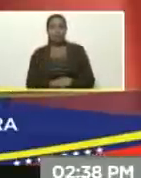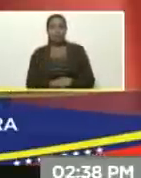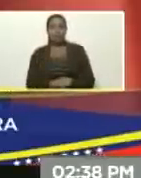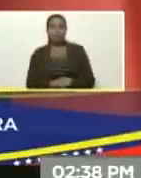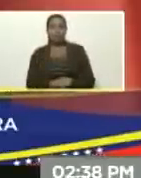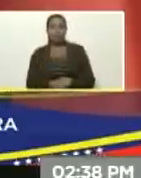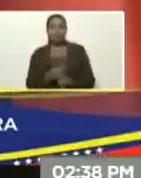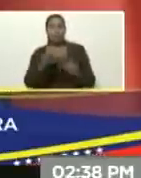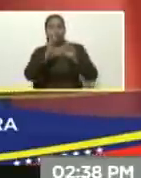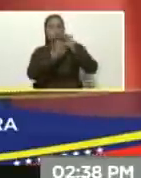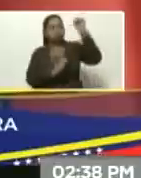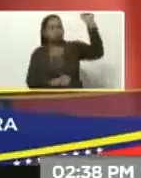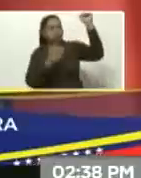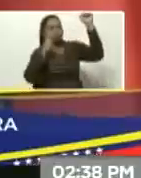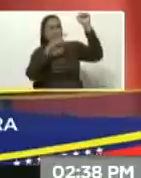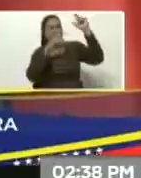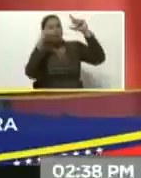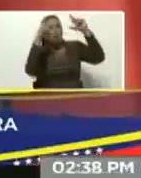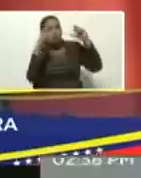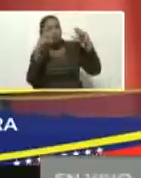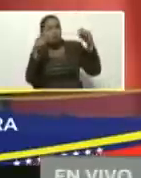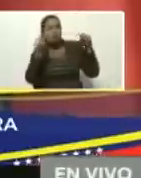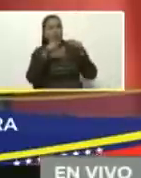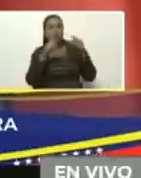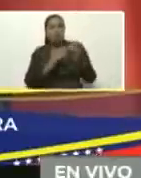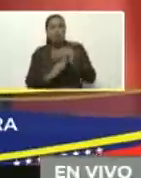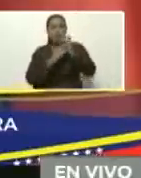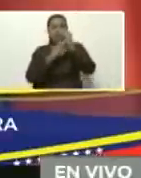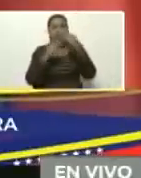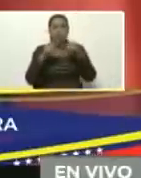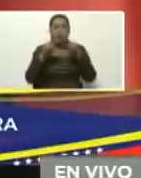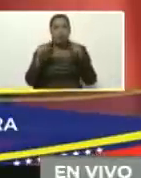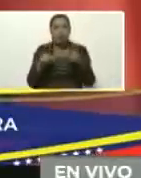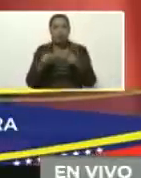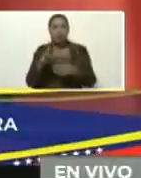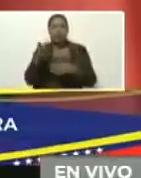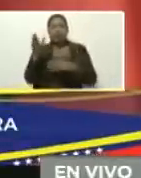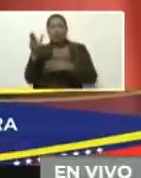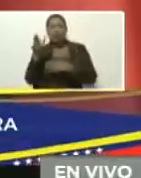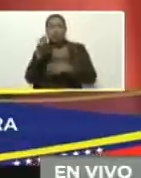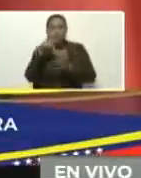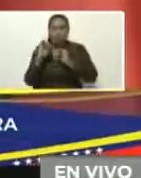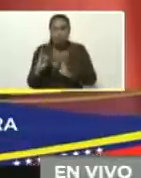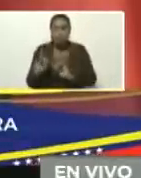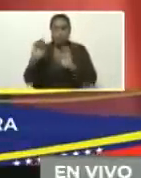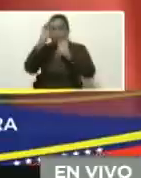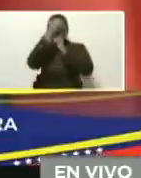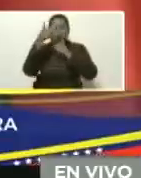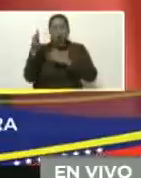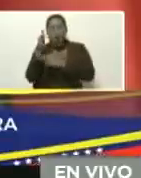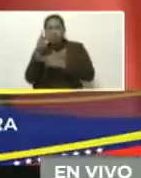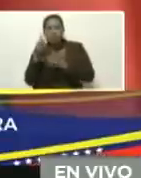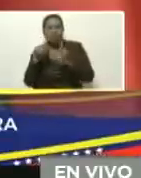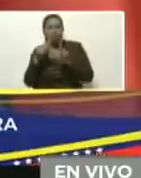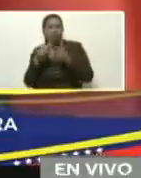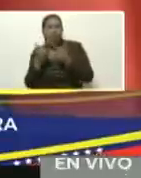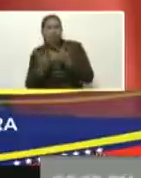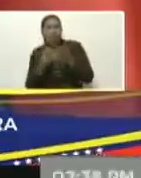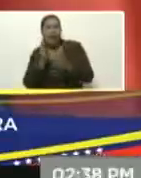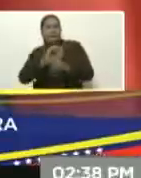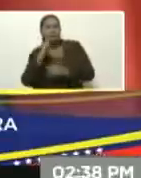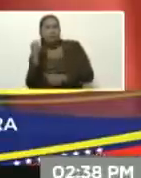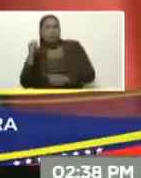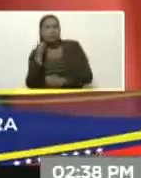pósteres también, las fotografías de los líderes de estos terroristas. Entonces, la policía